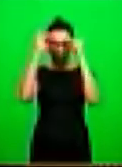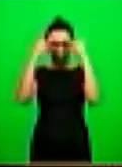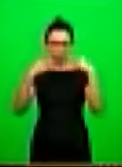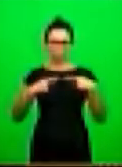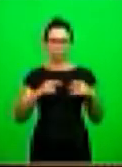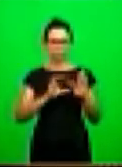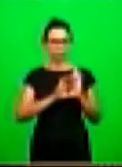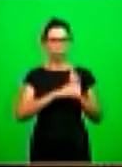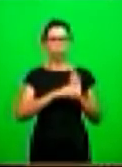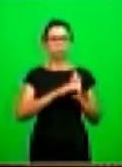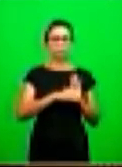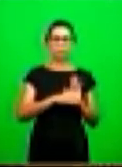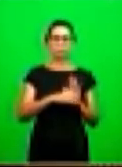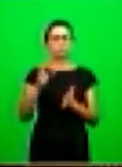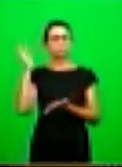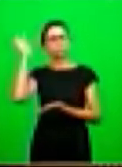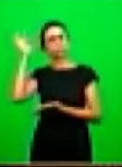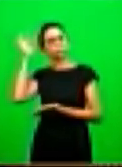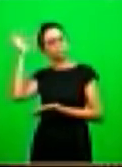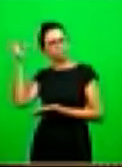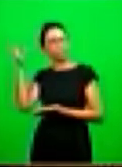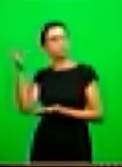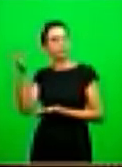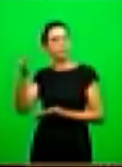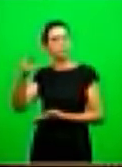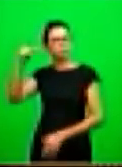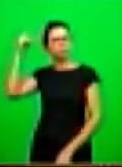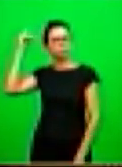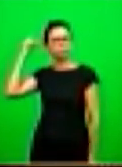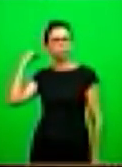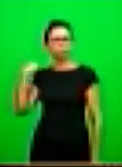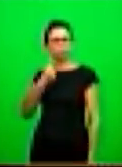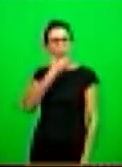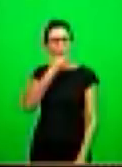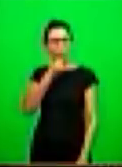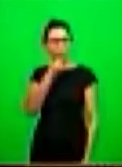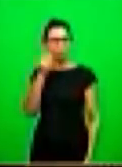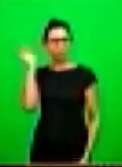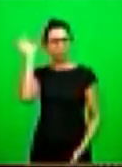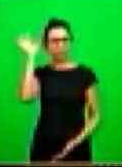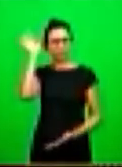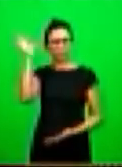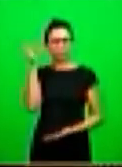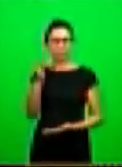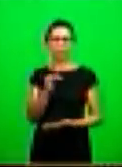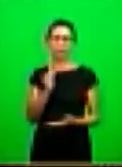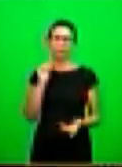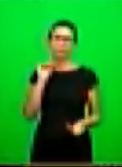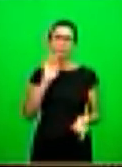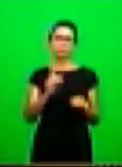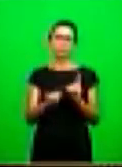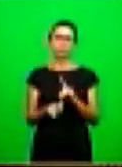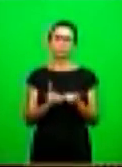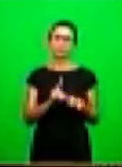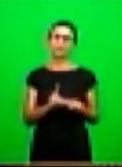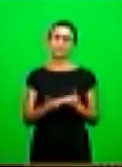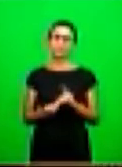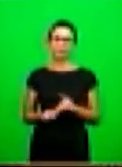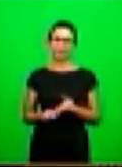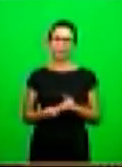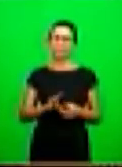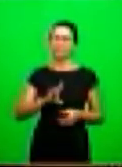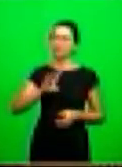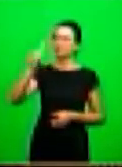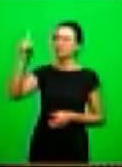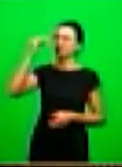los consejos filosóficos, grandes filósofos de la época. Israel pasó a, en vez de oír la voz de